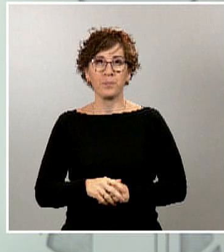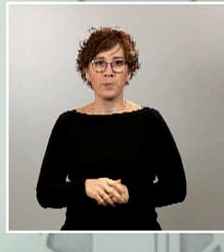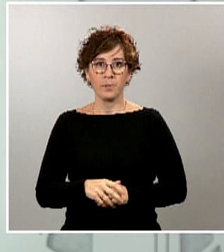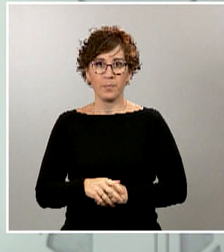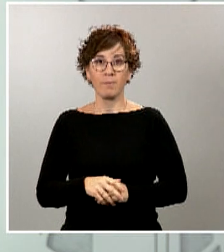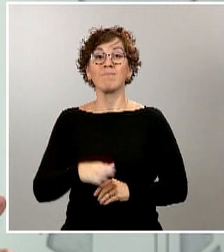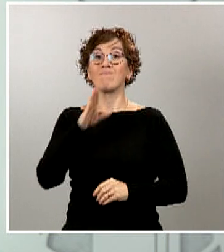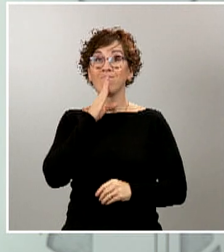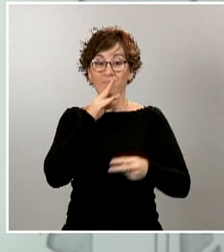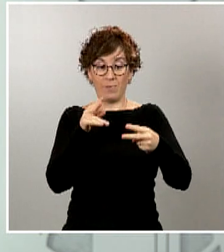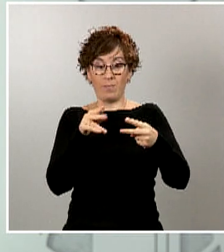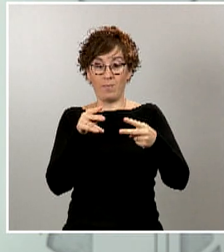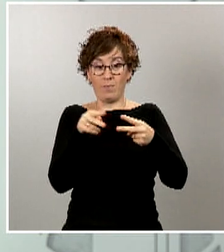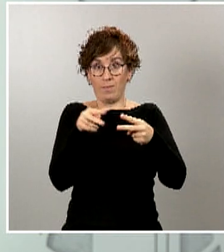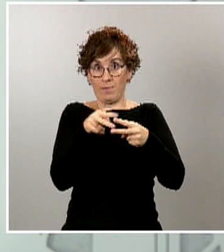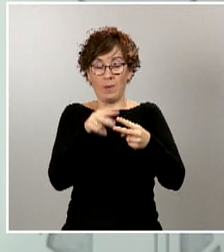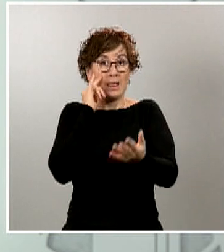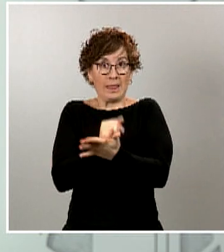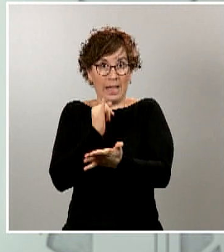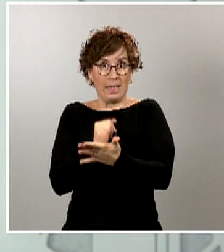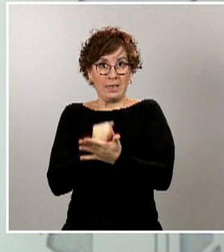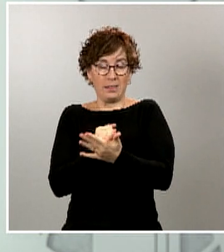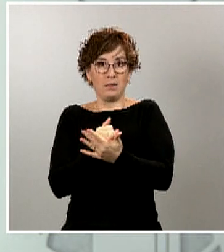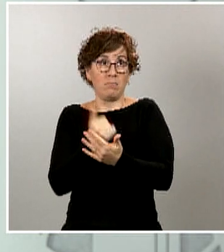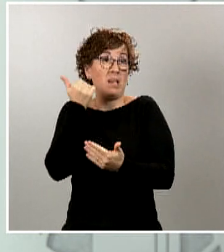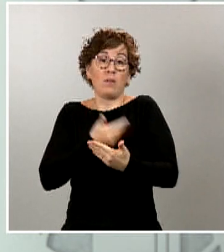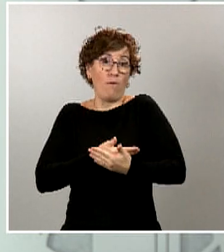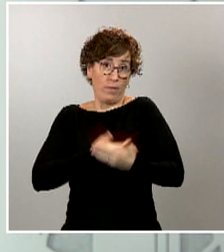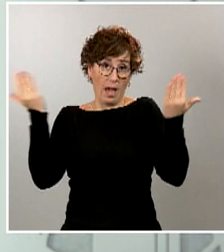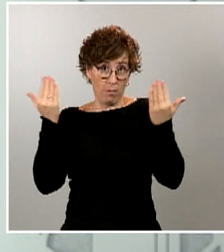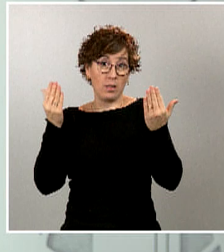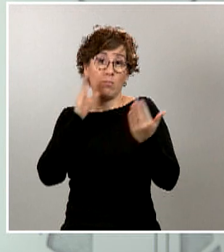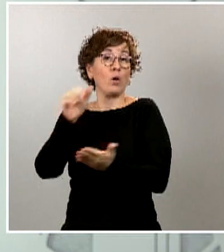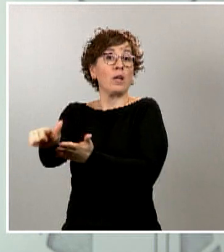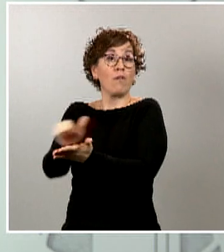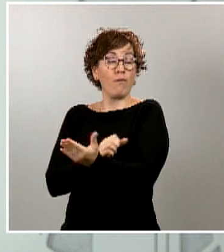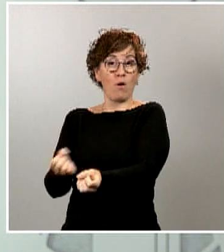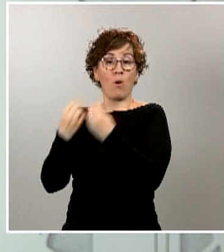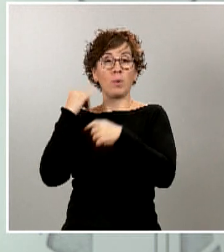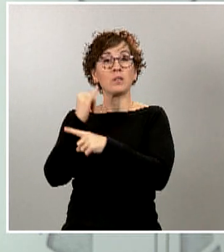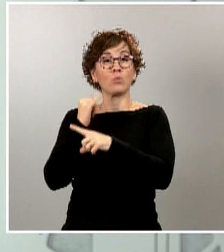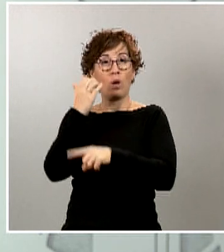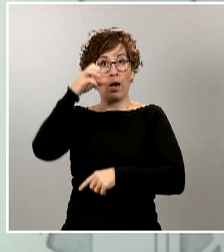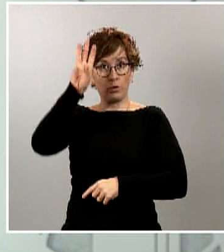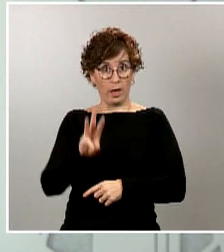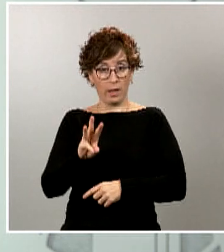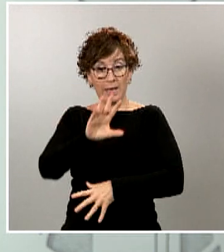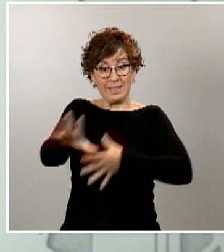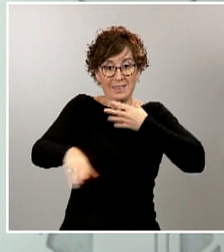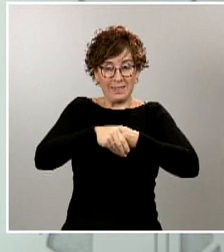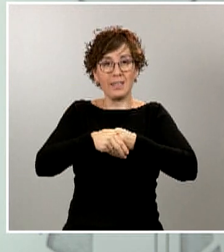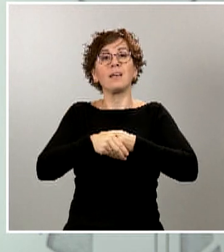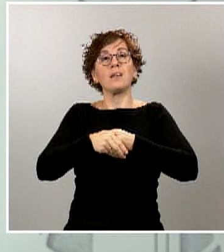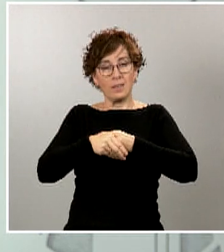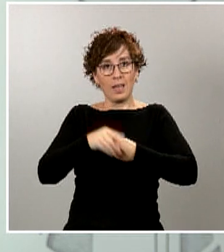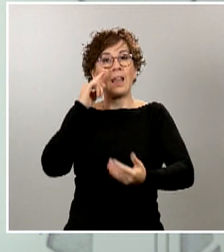test de diagnóstico, que son los más fiables, conforme a los informes que nos ha hecho el Instituto de Salud Carlos III, con los conocidos como test de diagnóstico rápido,